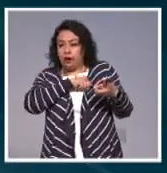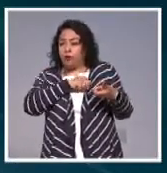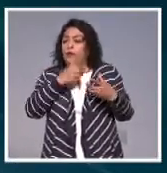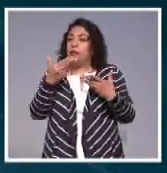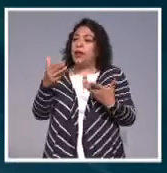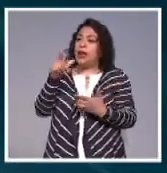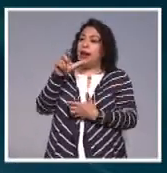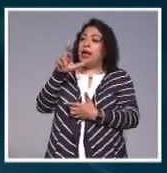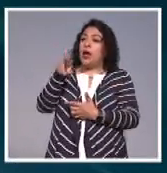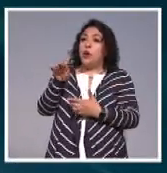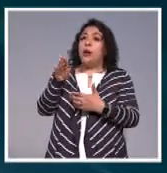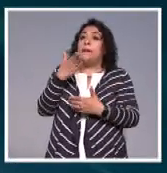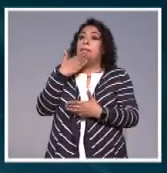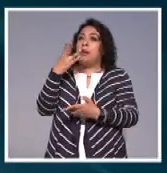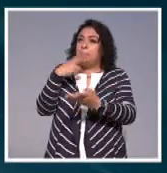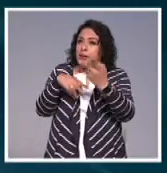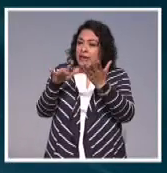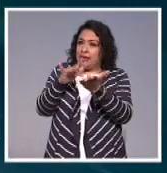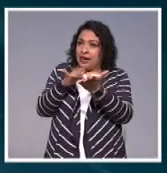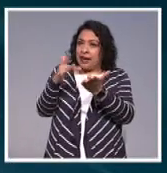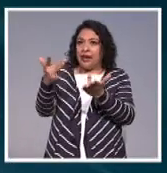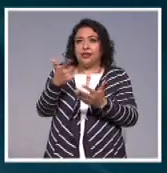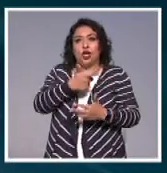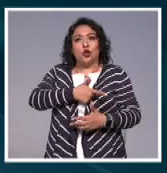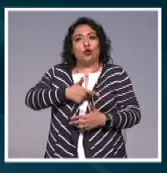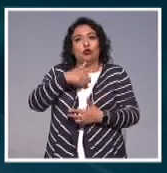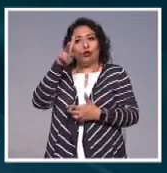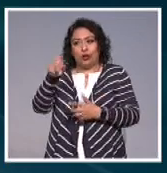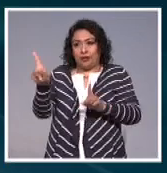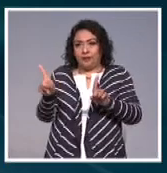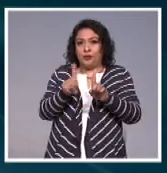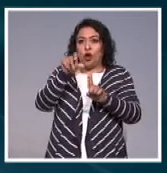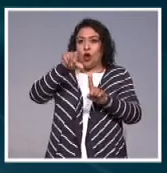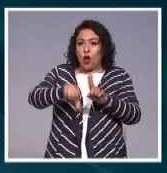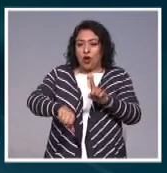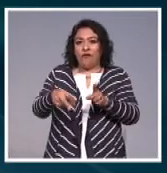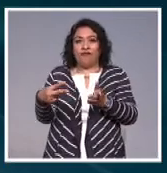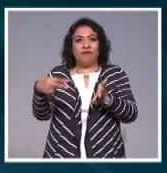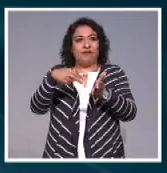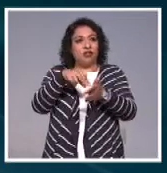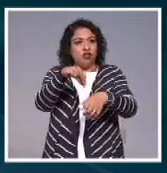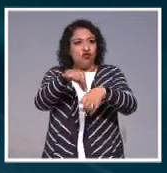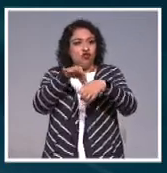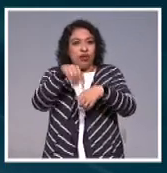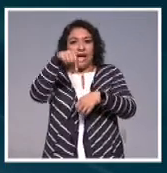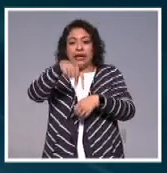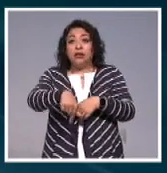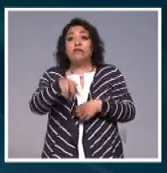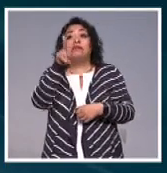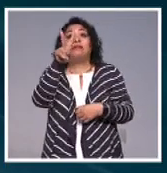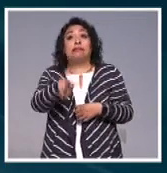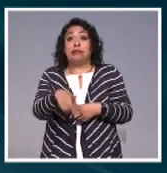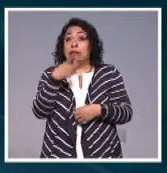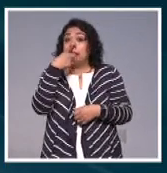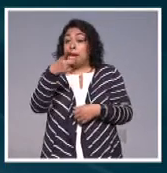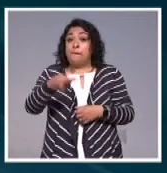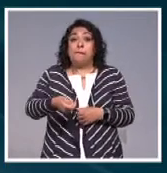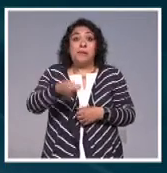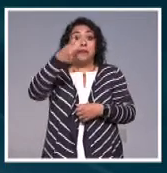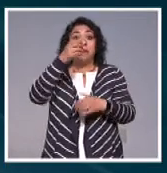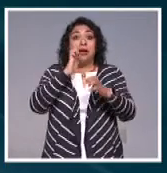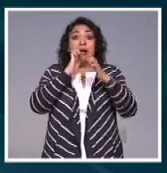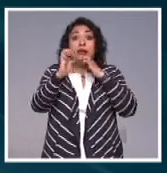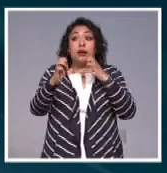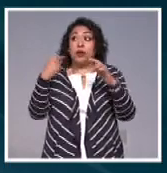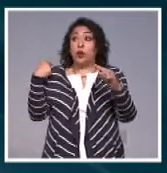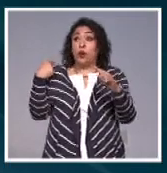Laura, ¿qué tal? Bienvenida, muchas gracias. Qué gusto de verdad que nos acompañes en vivo en este estudio. Debo confesar que es la primera